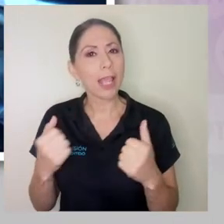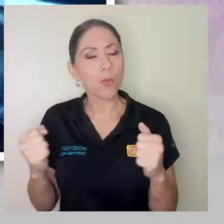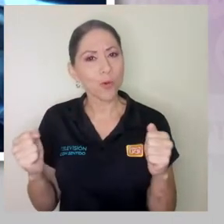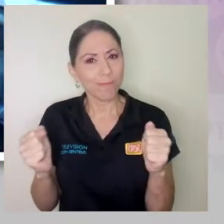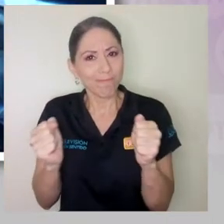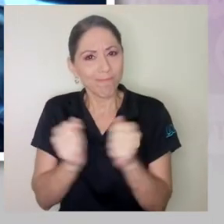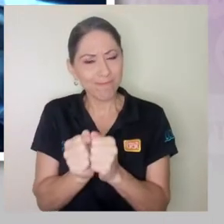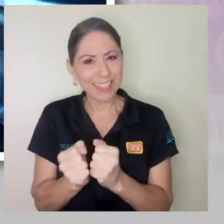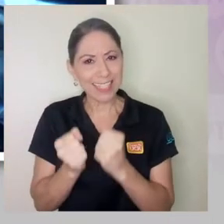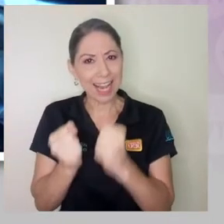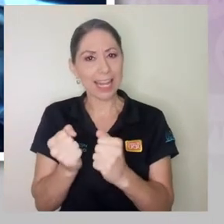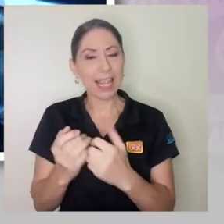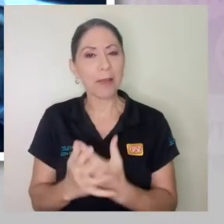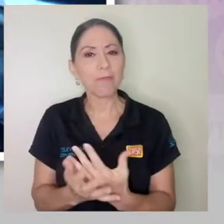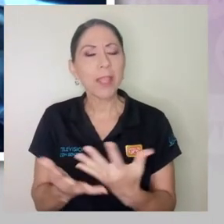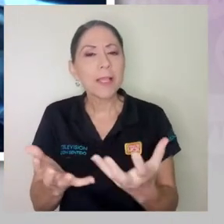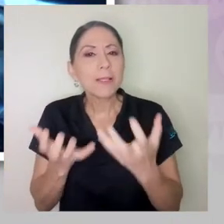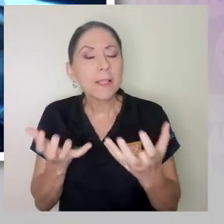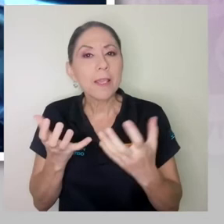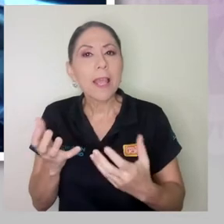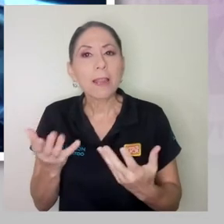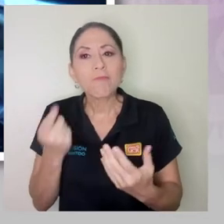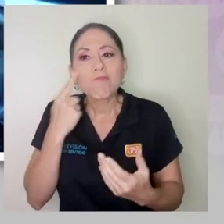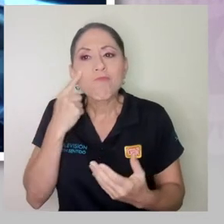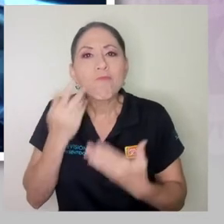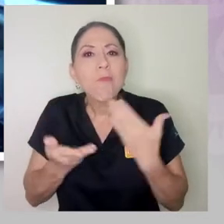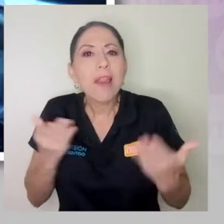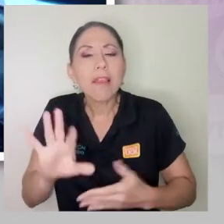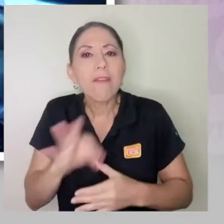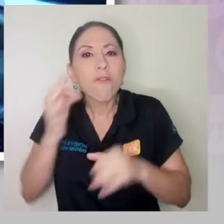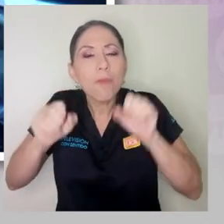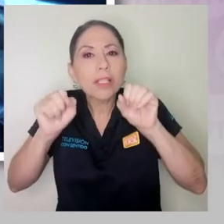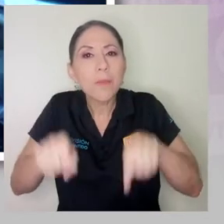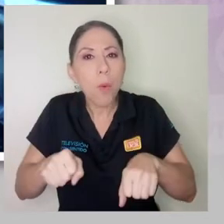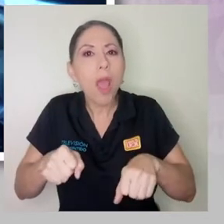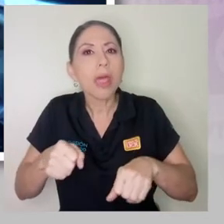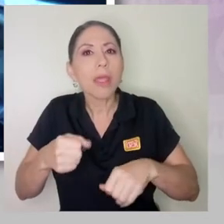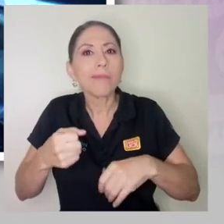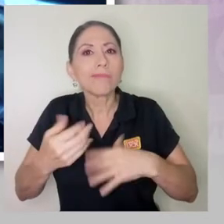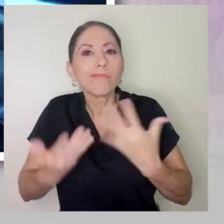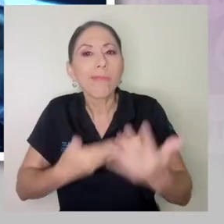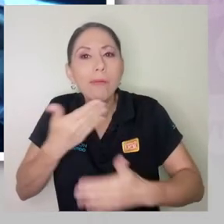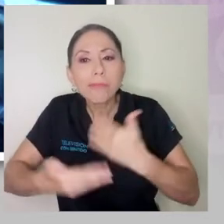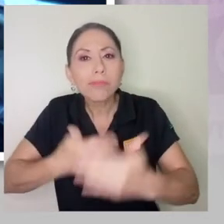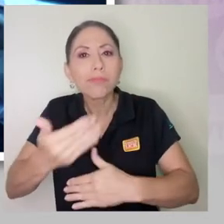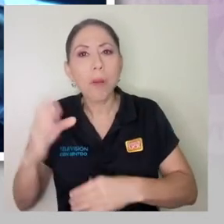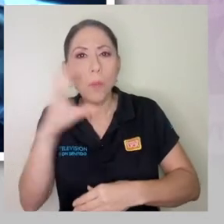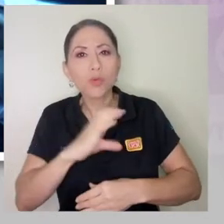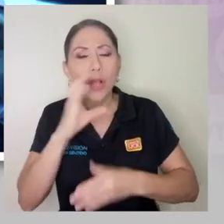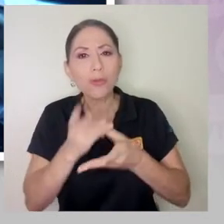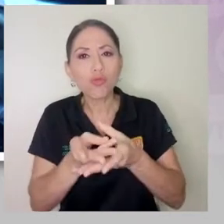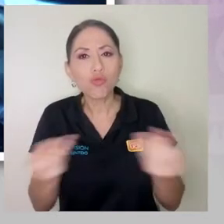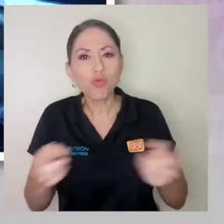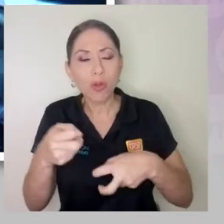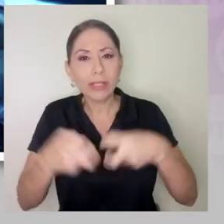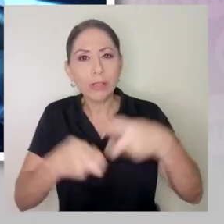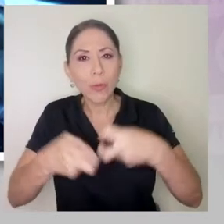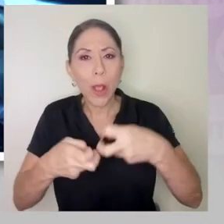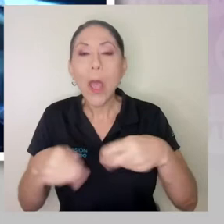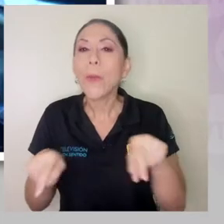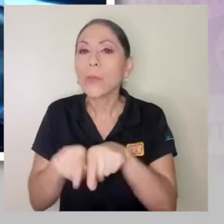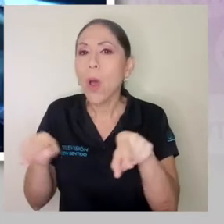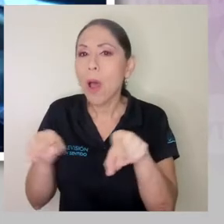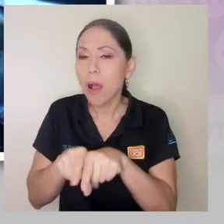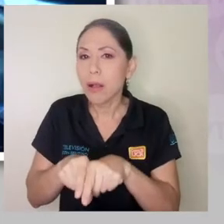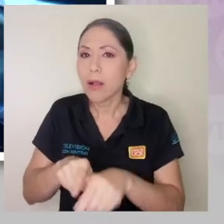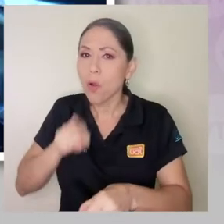que hay entre buscar elementos que habiliten la búsqueda de las soluciones a estos problemas, pero también